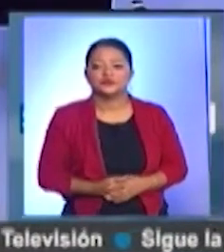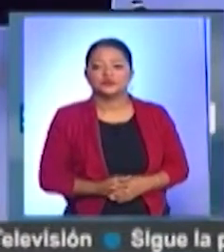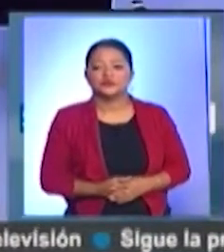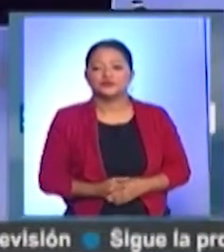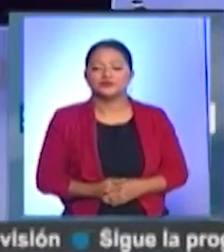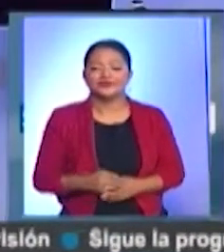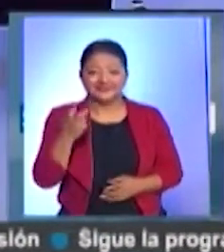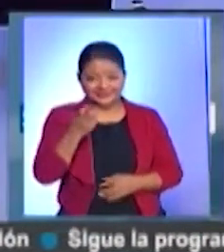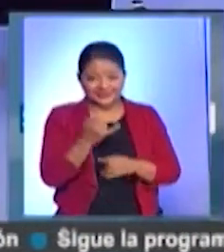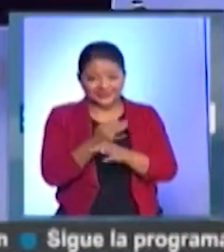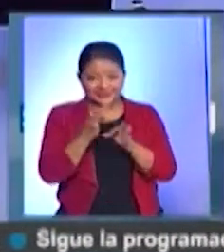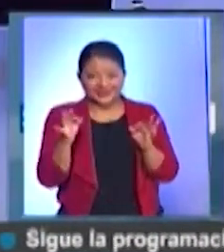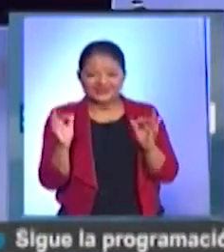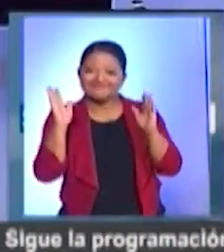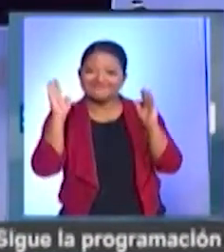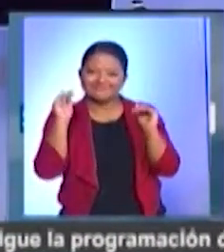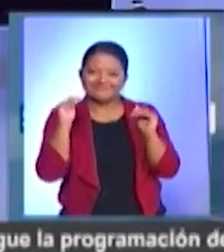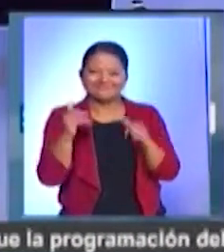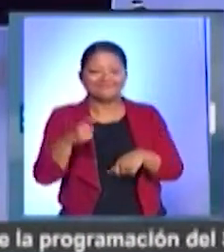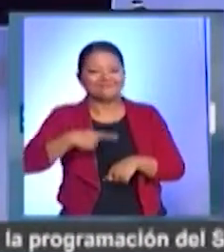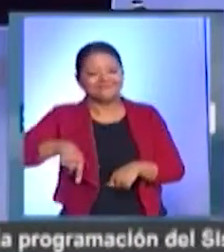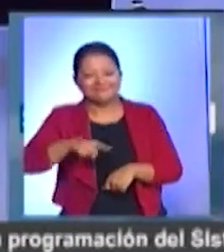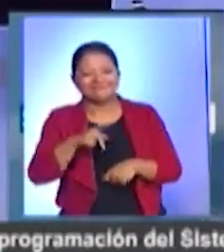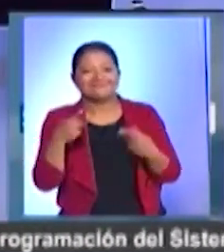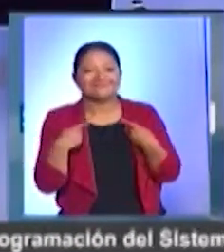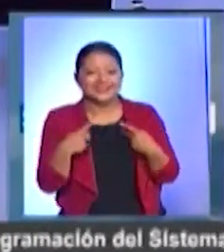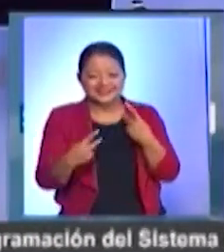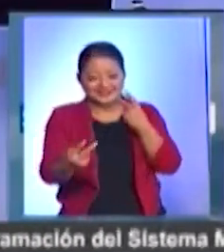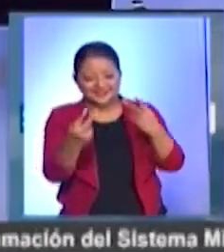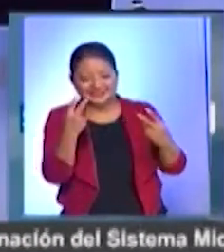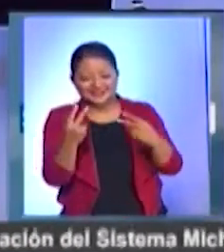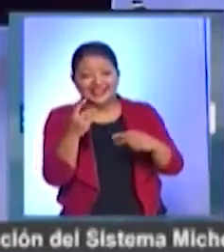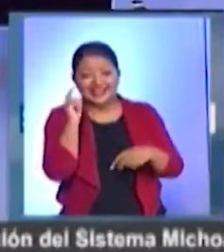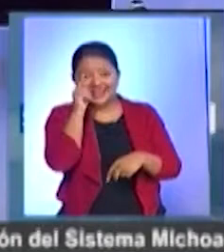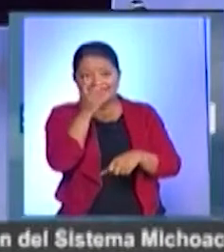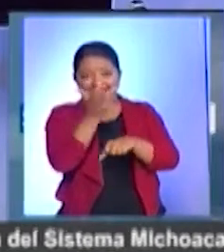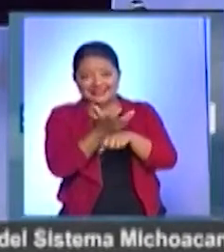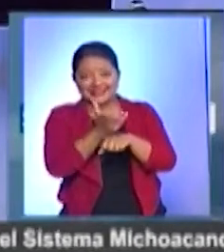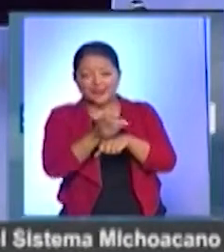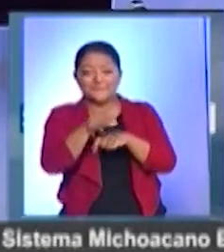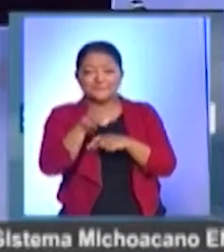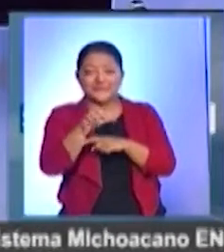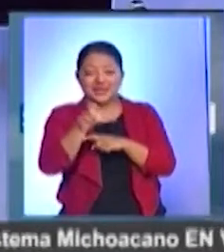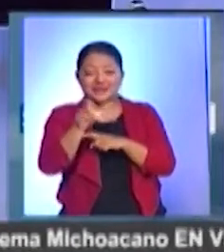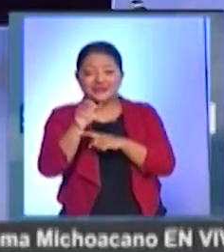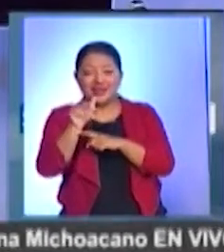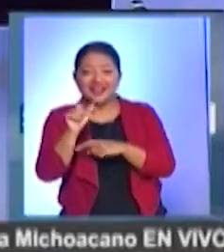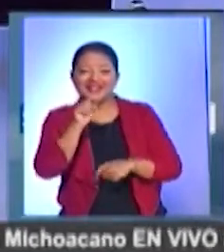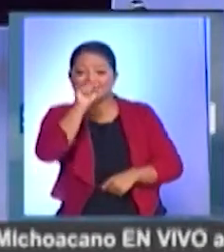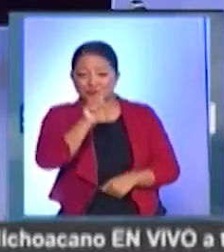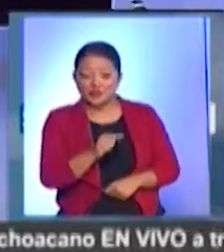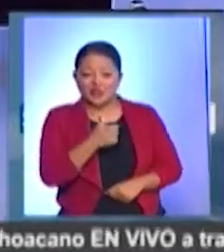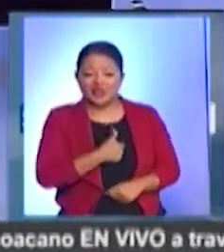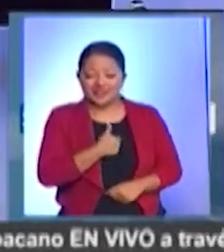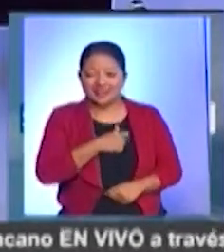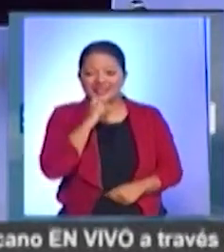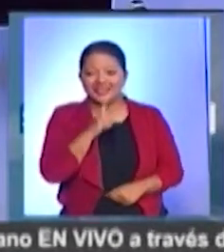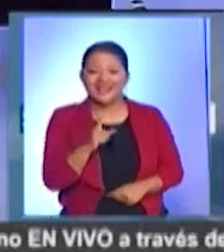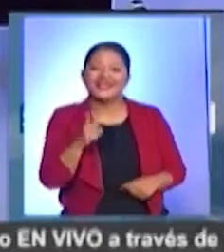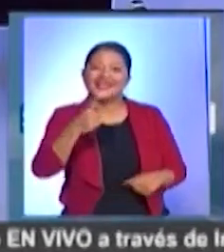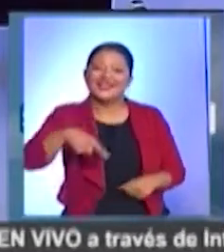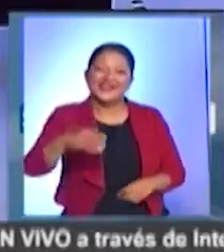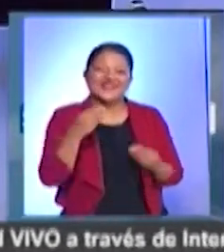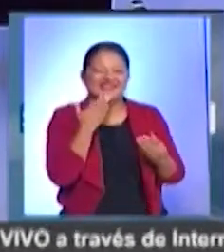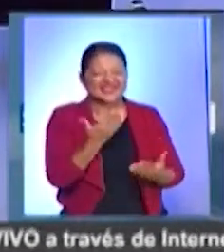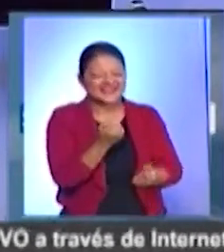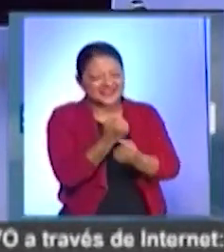y con esta información nos despedimos de nuestros paisanos que nos siguen a través de la señal de mexicanal en los eeuu y al sur de canadá les enviamos un